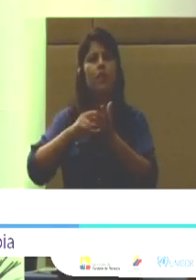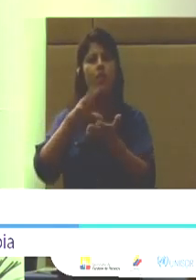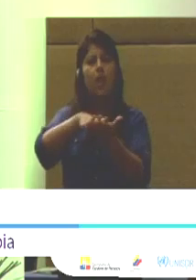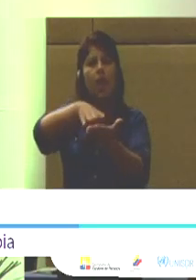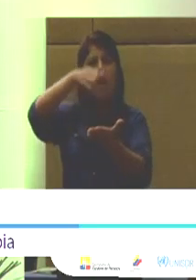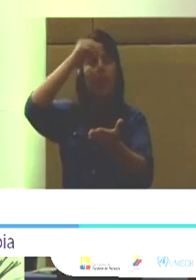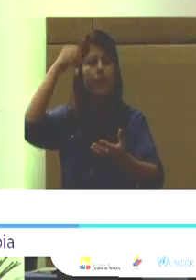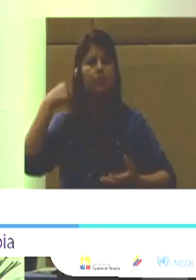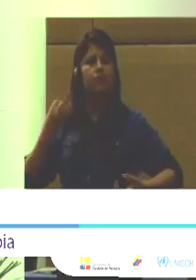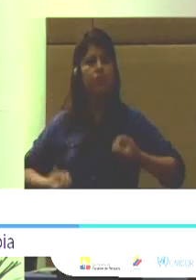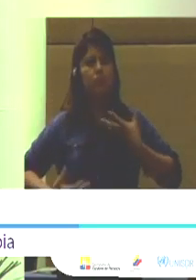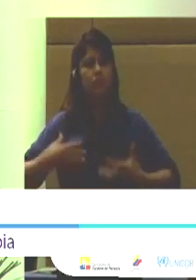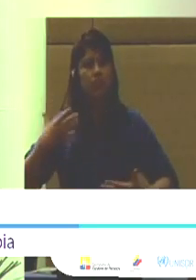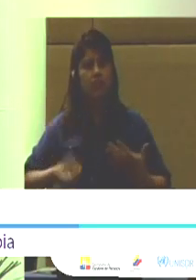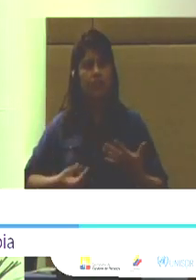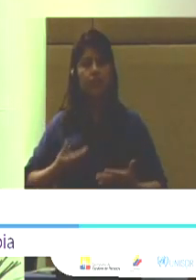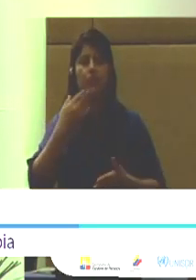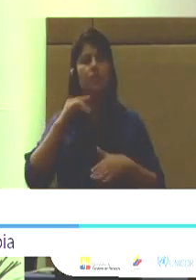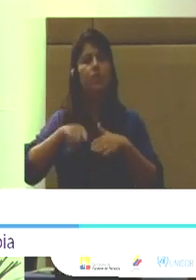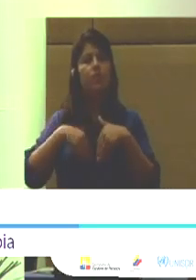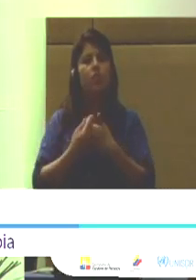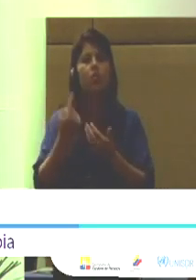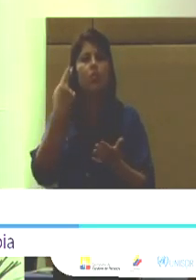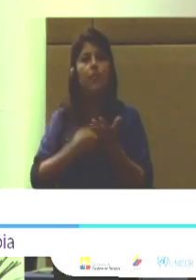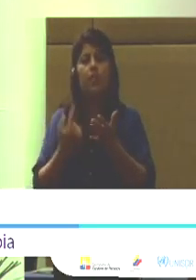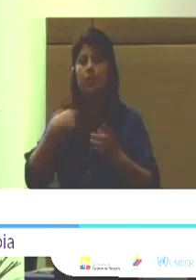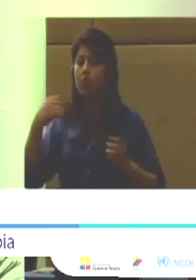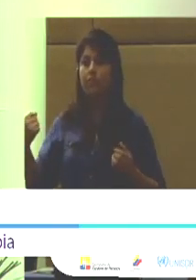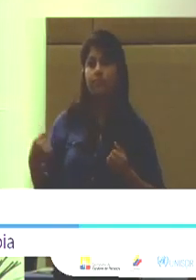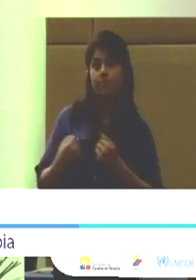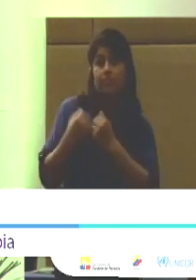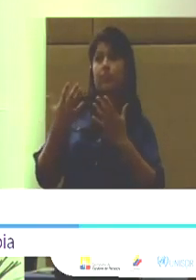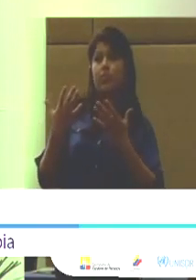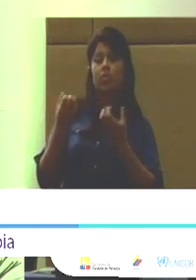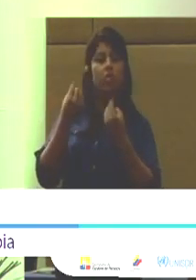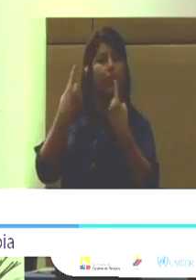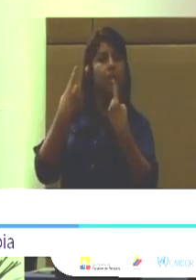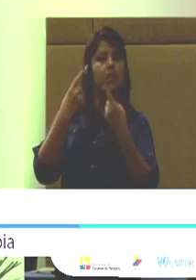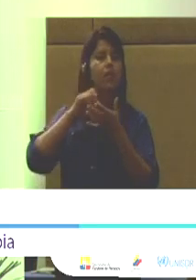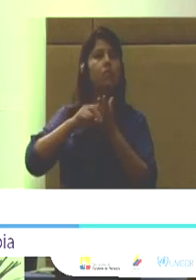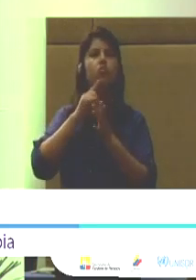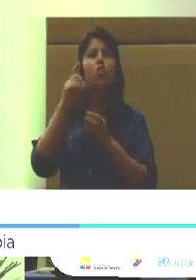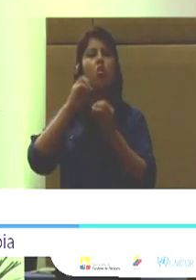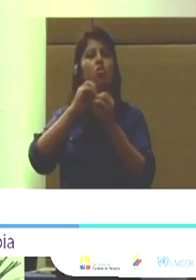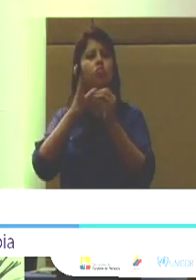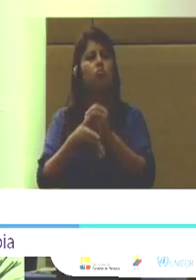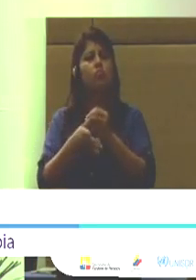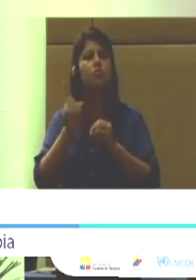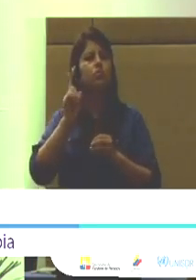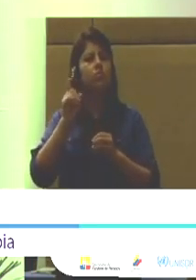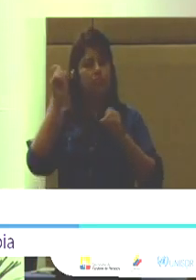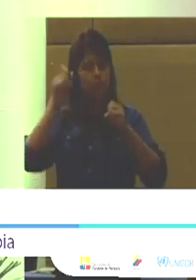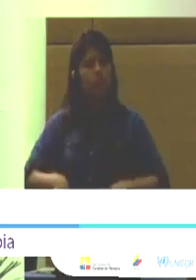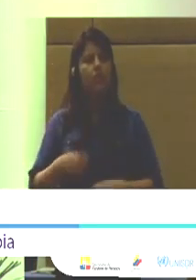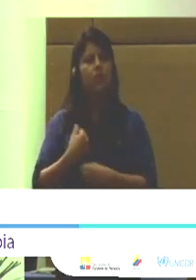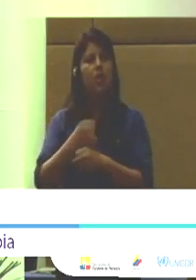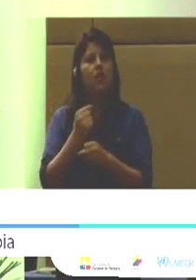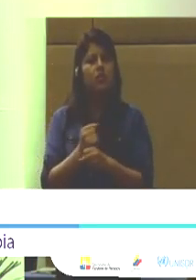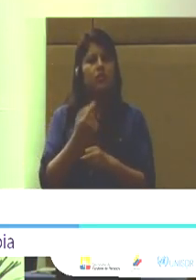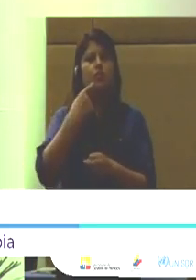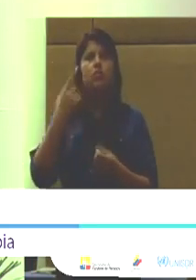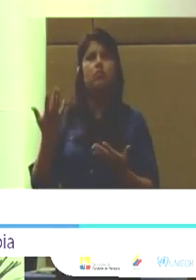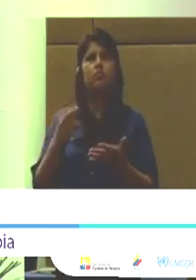emocional, que nos impacte, que no sean simplemente los números, sino que nosotros nos podamos, por decir de alguna